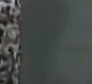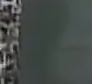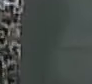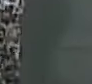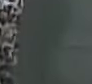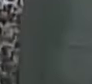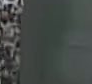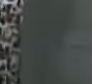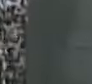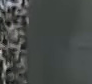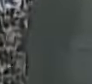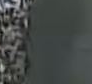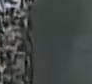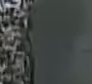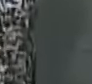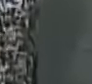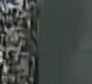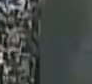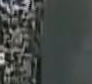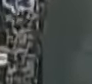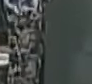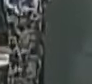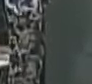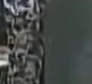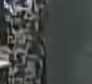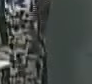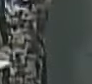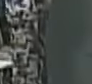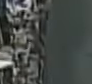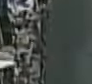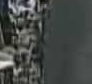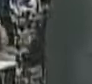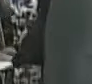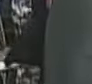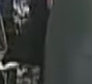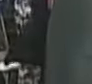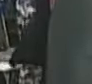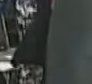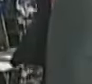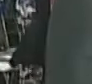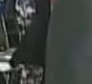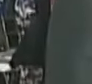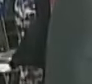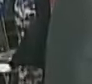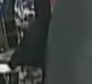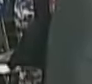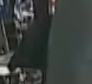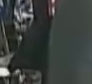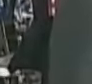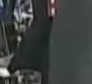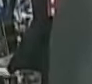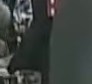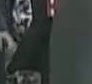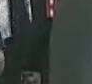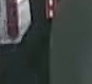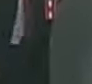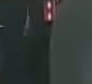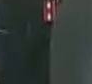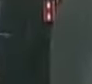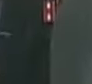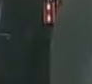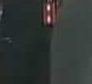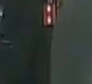claro: volver al Tratado de Ginebra de 1966, único camino legal para la discusión en relación